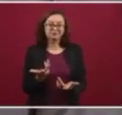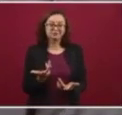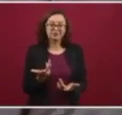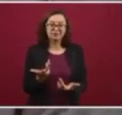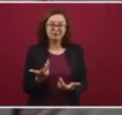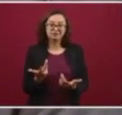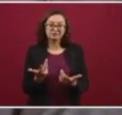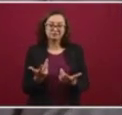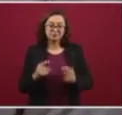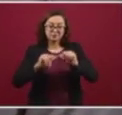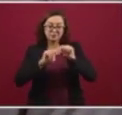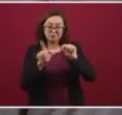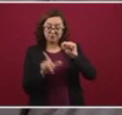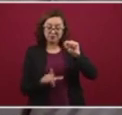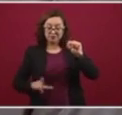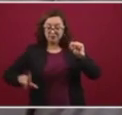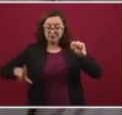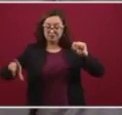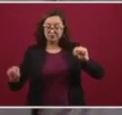¿sí?,